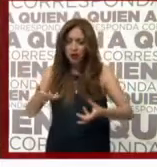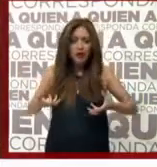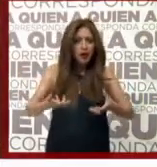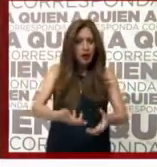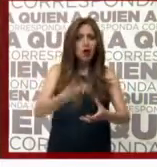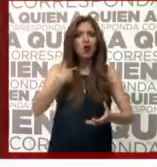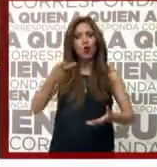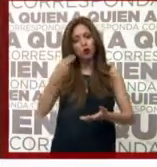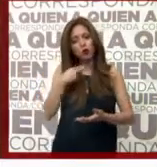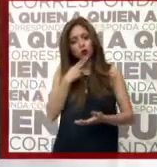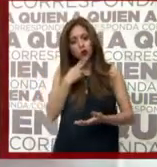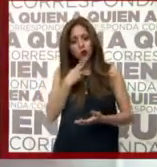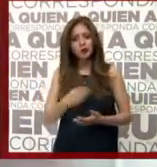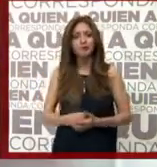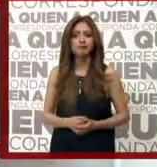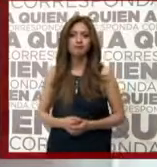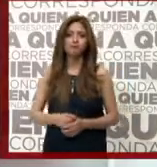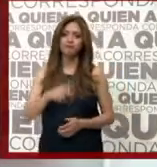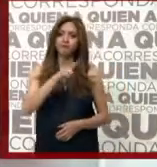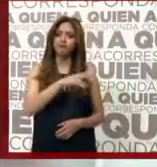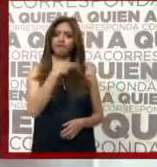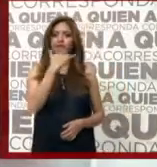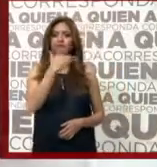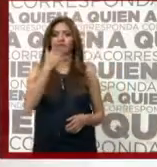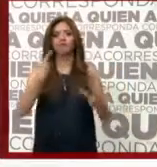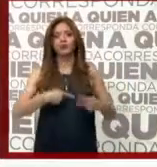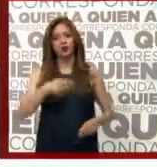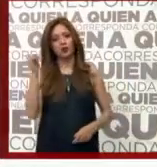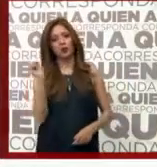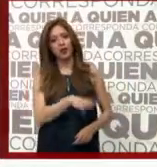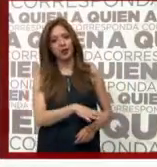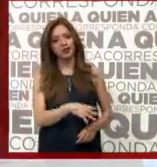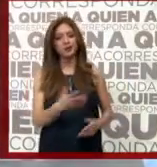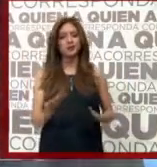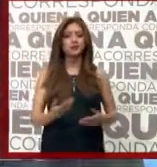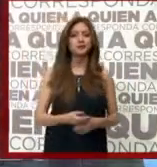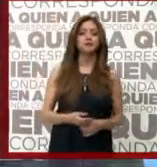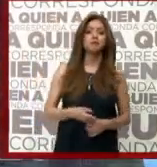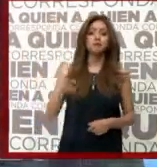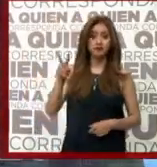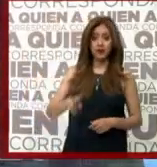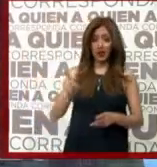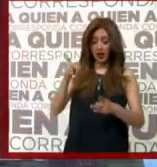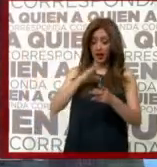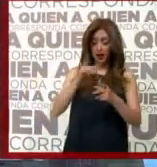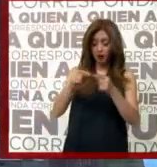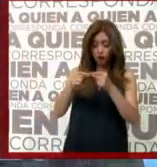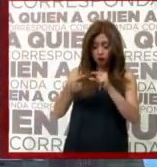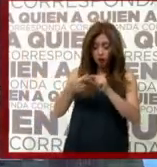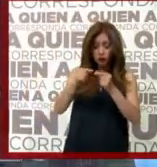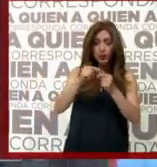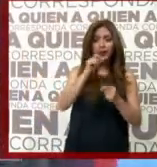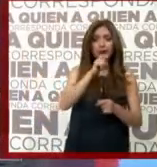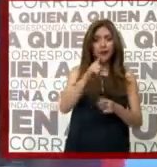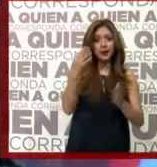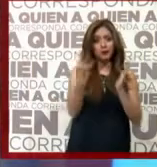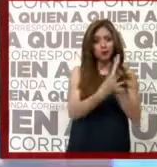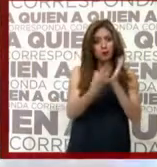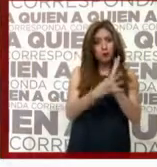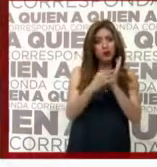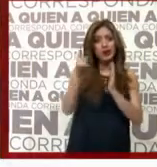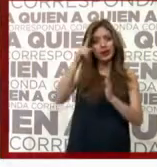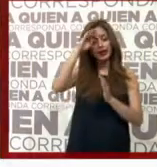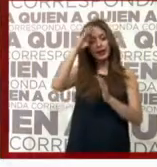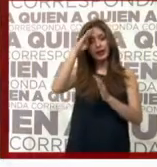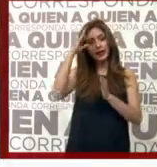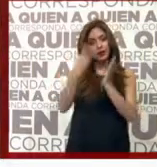bueno, pues obviamente pues qué cochinos los que lo tiran, pero bueno, sí, está bien. Así es. Y también hace unas piezas muy padres de lata. Él empezó con la